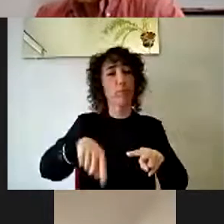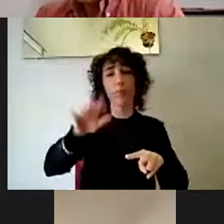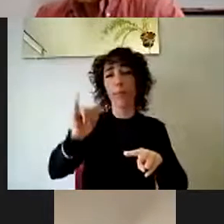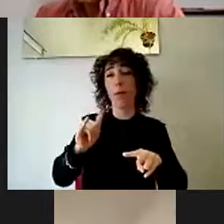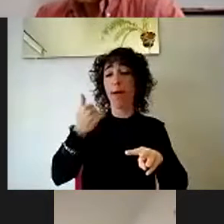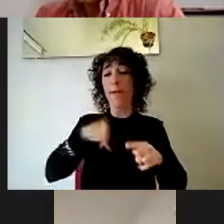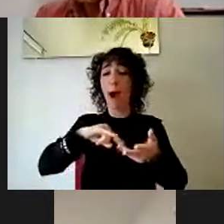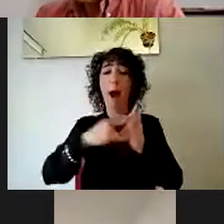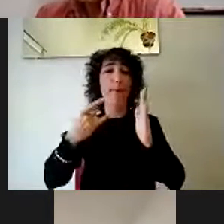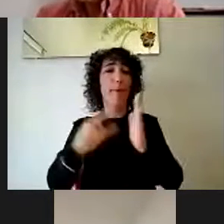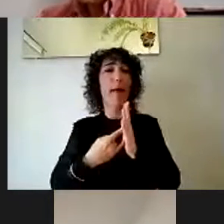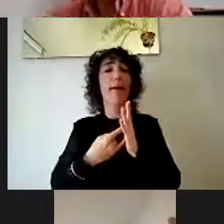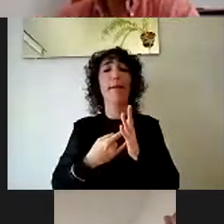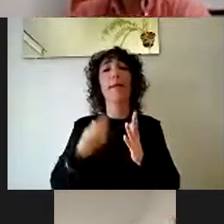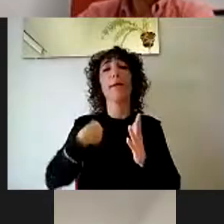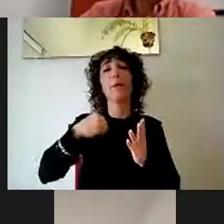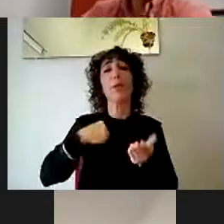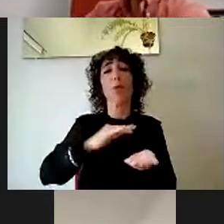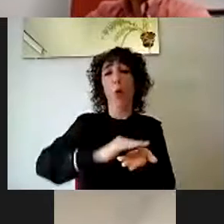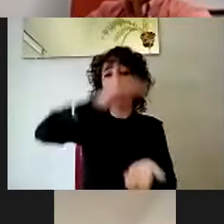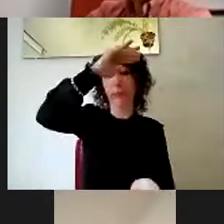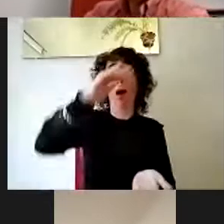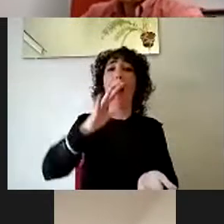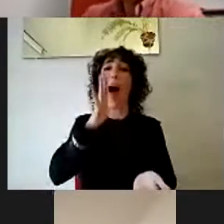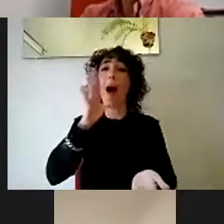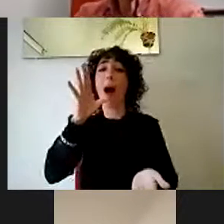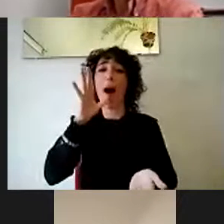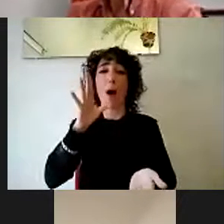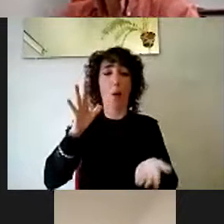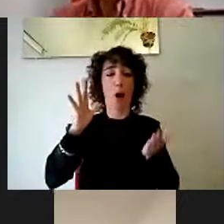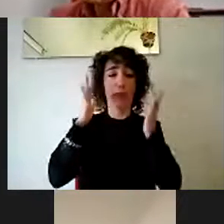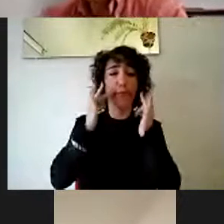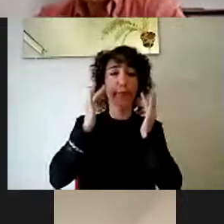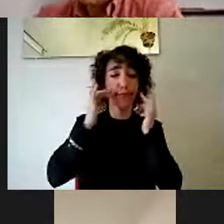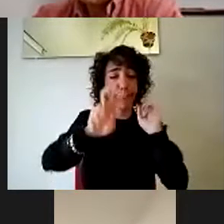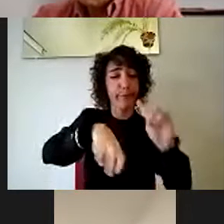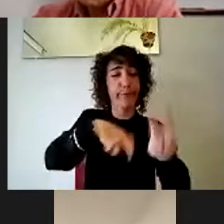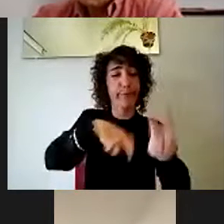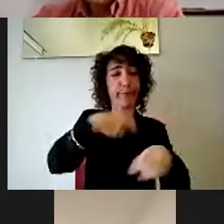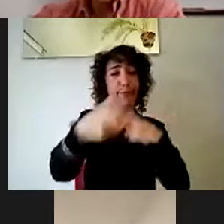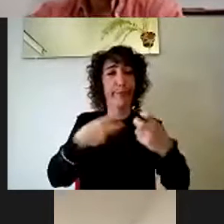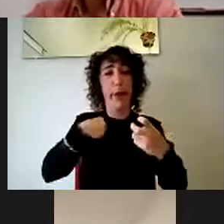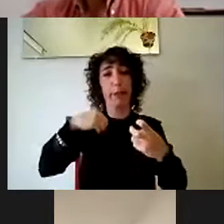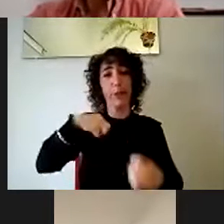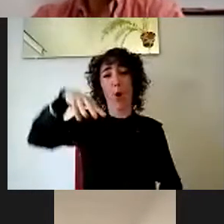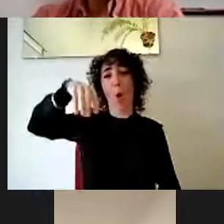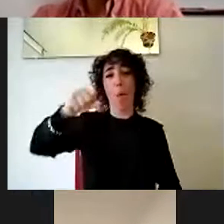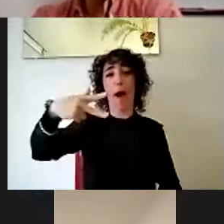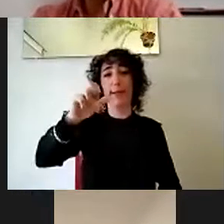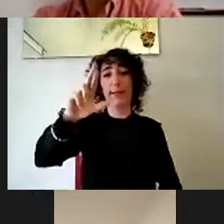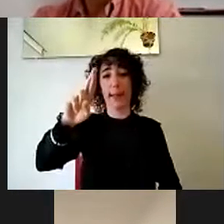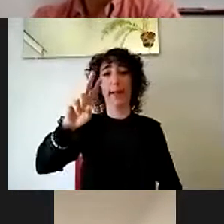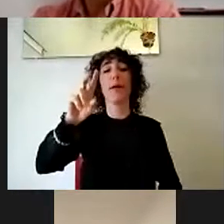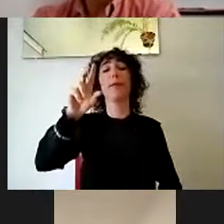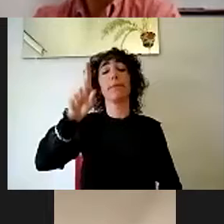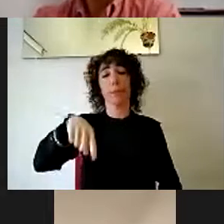los colectores de agua regenerada y saneamiento de Máchira y La Somada. Usted sabe que la normativa europea obliga a que todo el